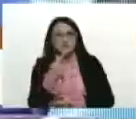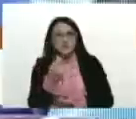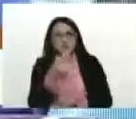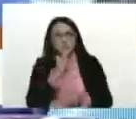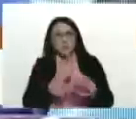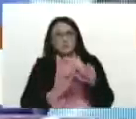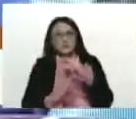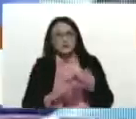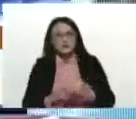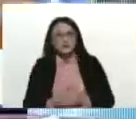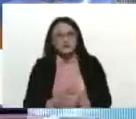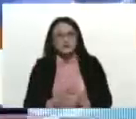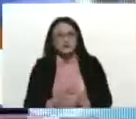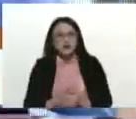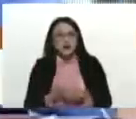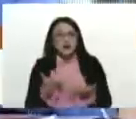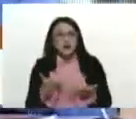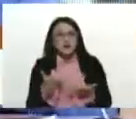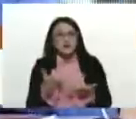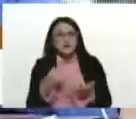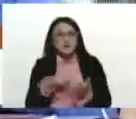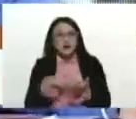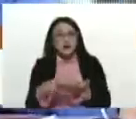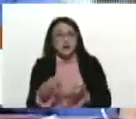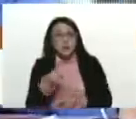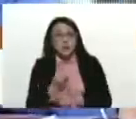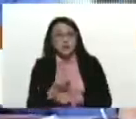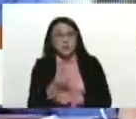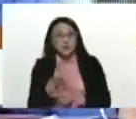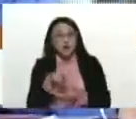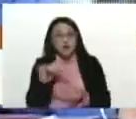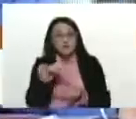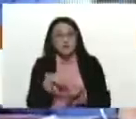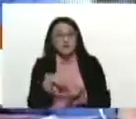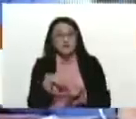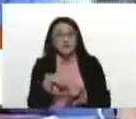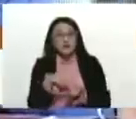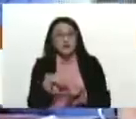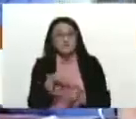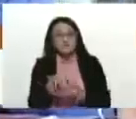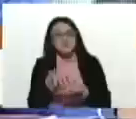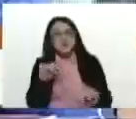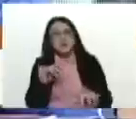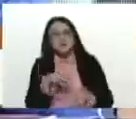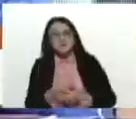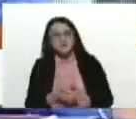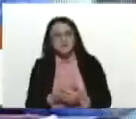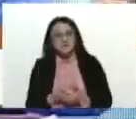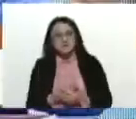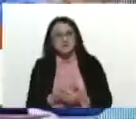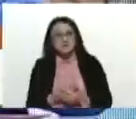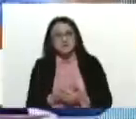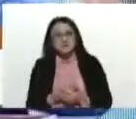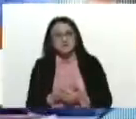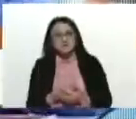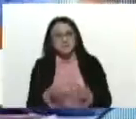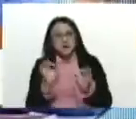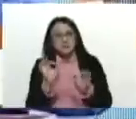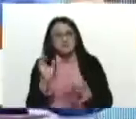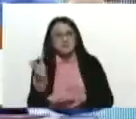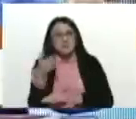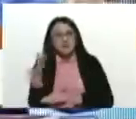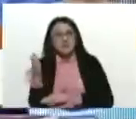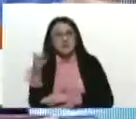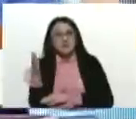humildad aquí por acá caer uno pero se van a levantar miles para agarrar la misma bandera